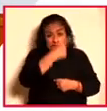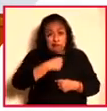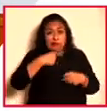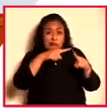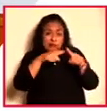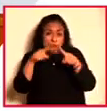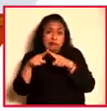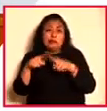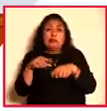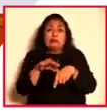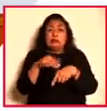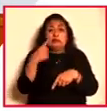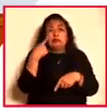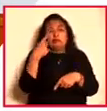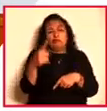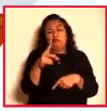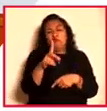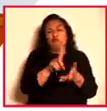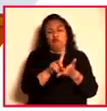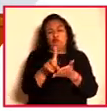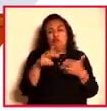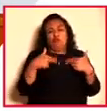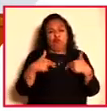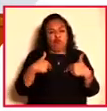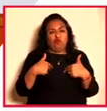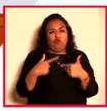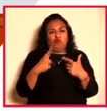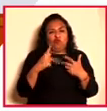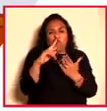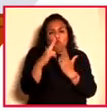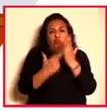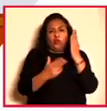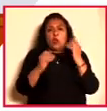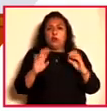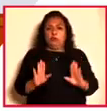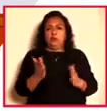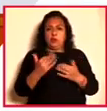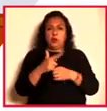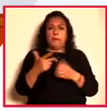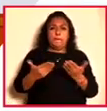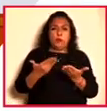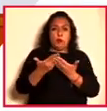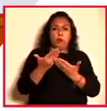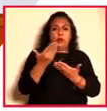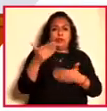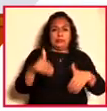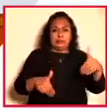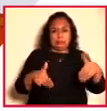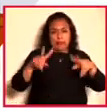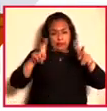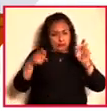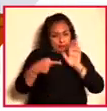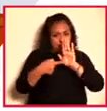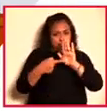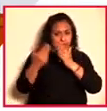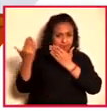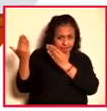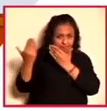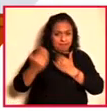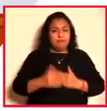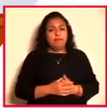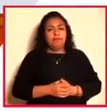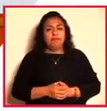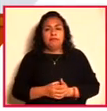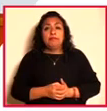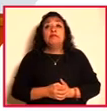evidentes que violan los derechos humanos como comportamientos sociales. Una propuesta teatral aborda este tema. Vamos a ver. Con